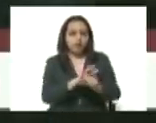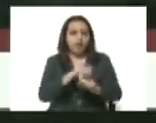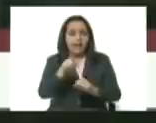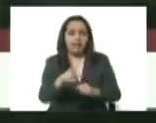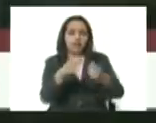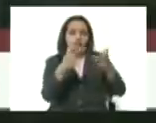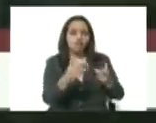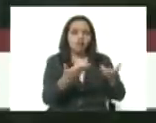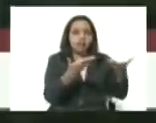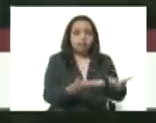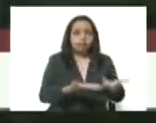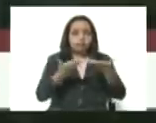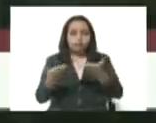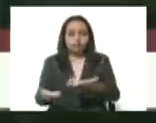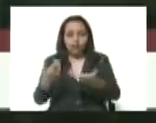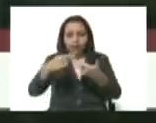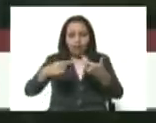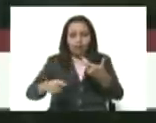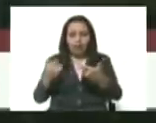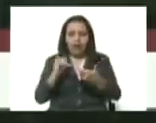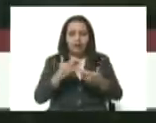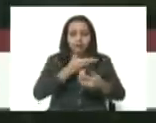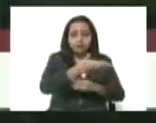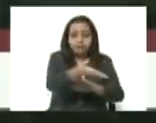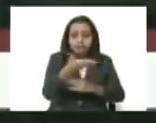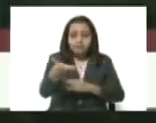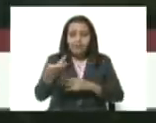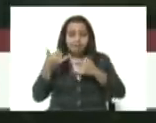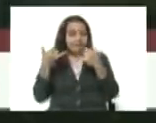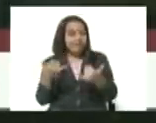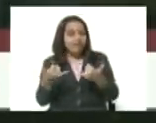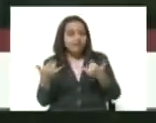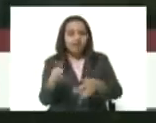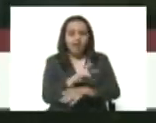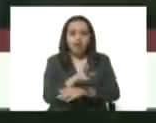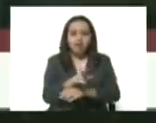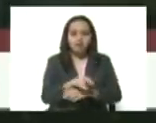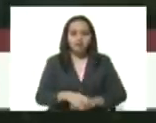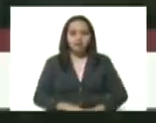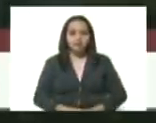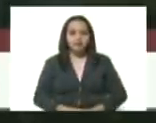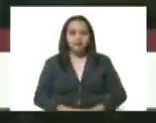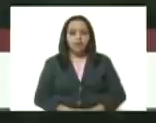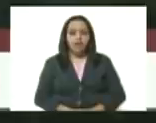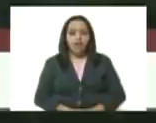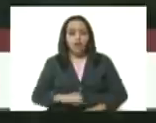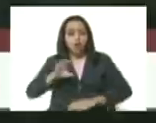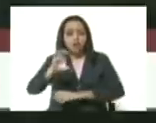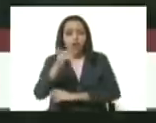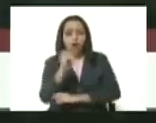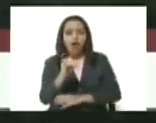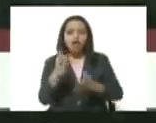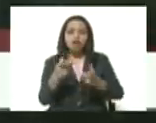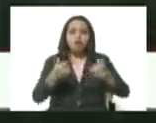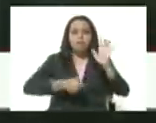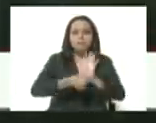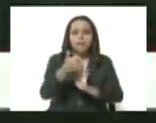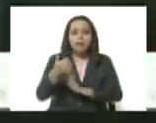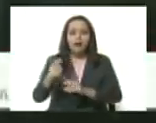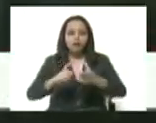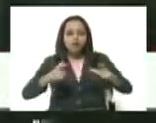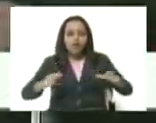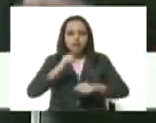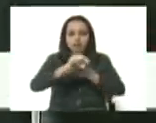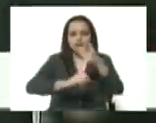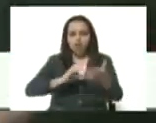insumos de equipos de protección personal va a ser distribuido de manera inmediata a los estados donde tenemos mayores casos de coronavirus: Distrito